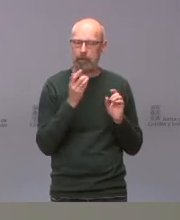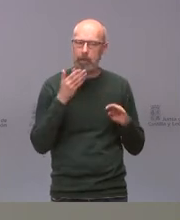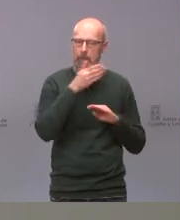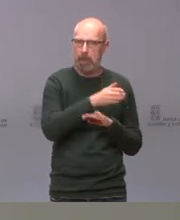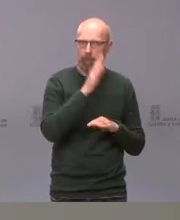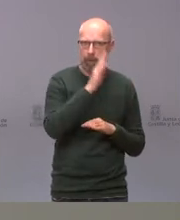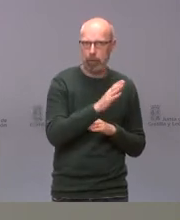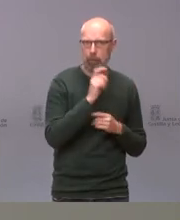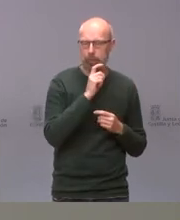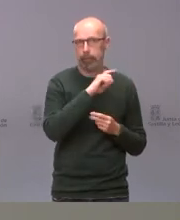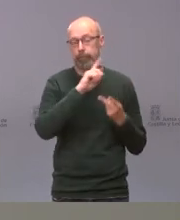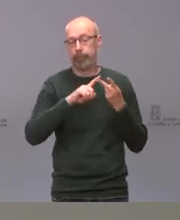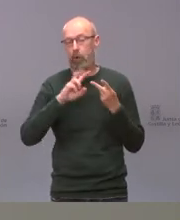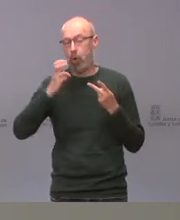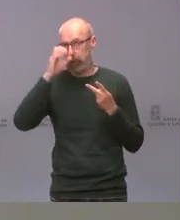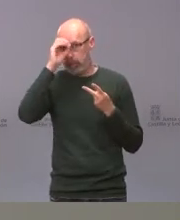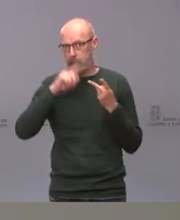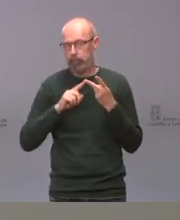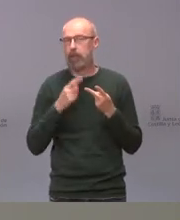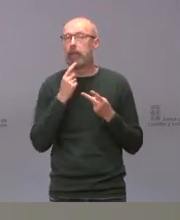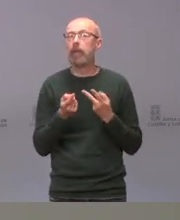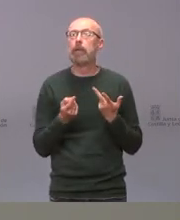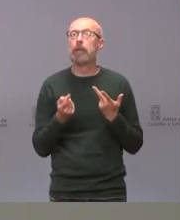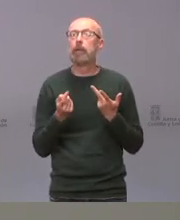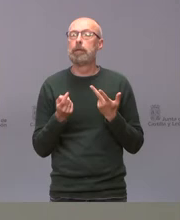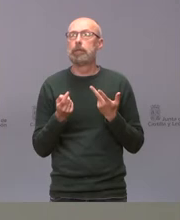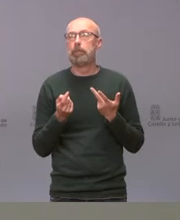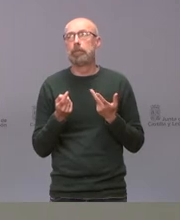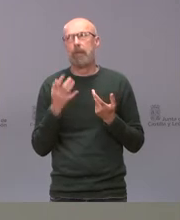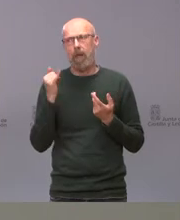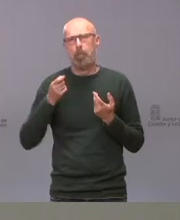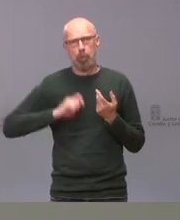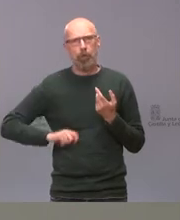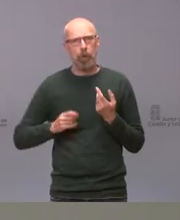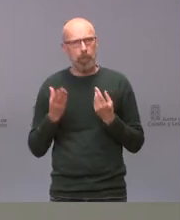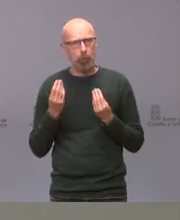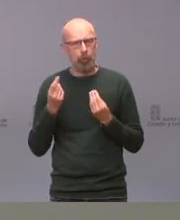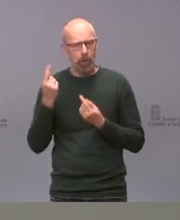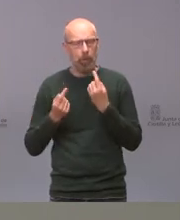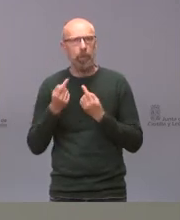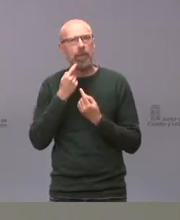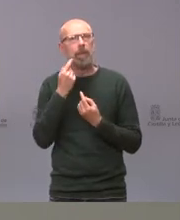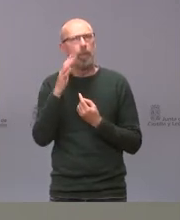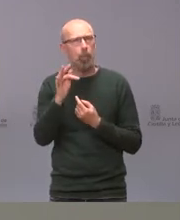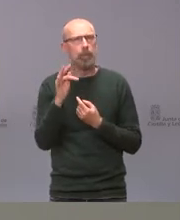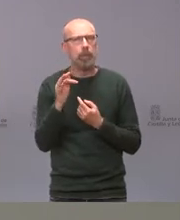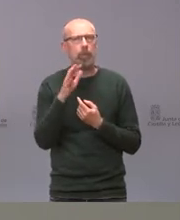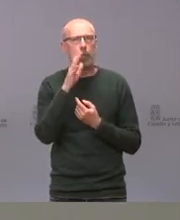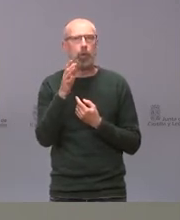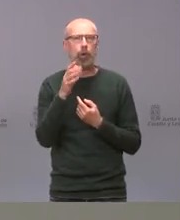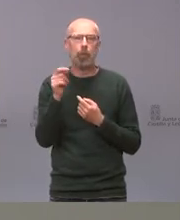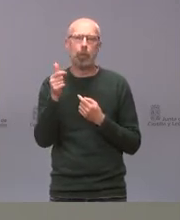una primera. La segunda es aquella que hay muchos profesionales que consideran bueno el que exista el filtro,